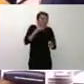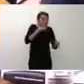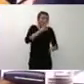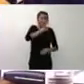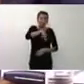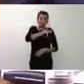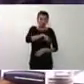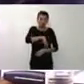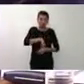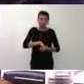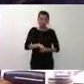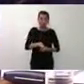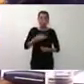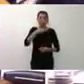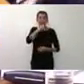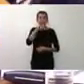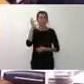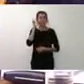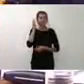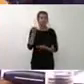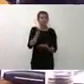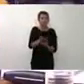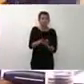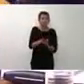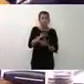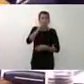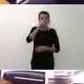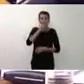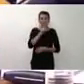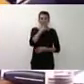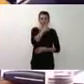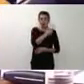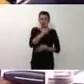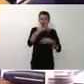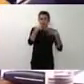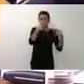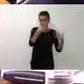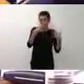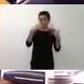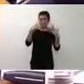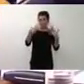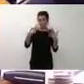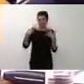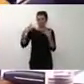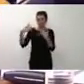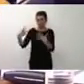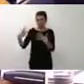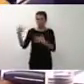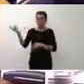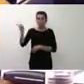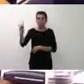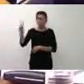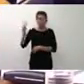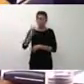Mi abuela murió en el año 1979, sin conocer Venezuela.